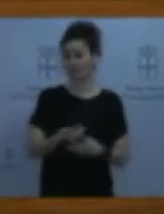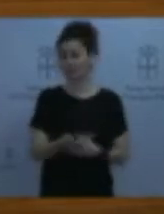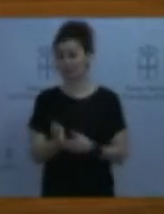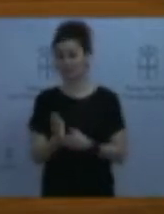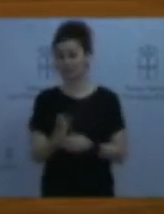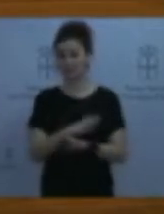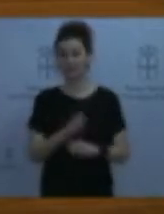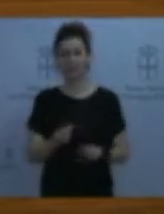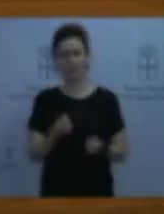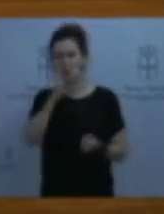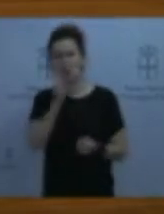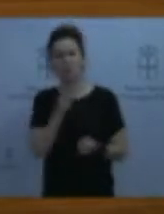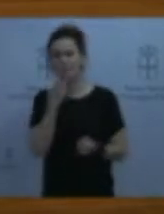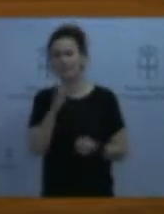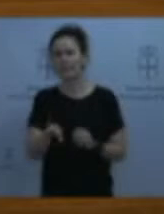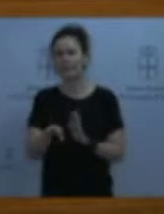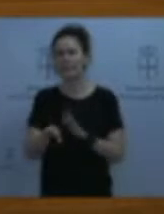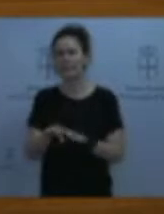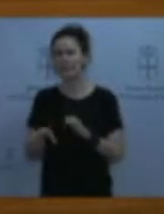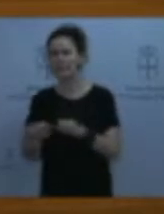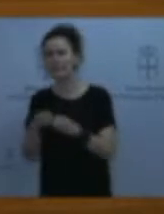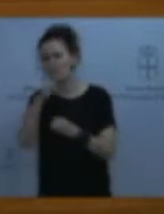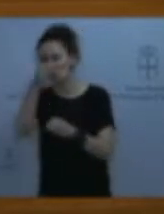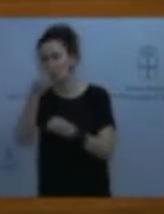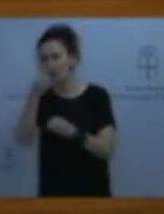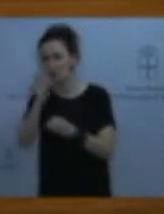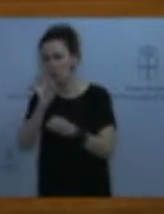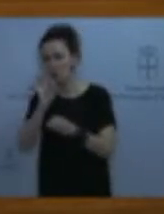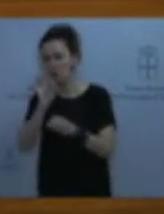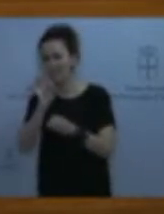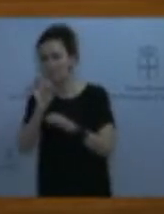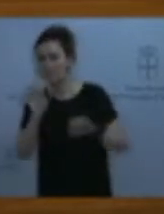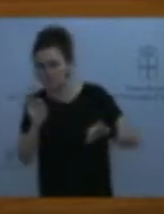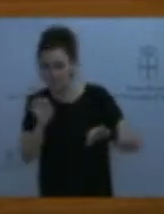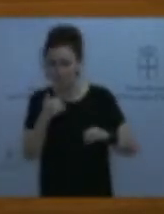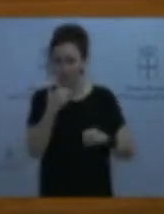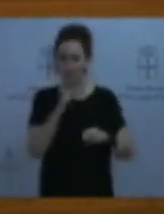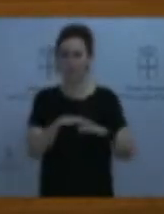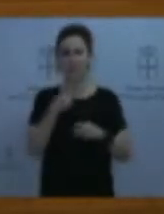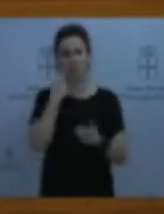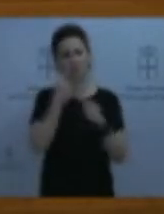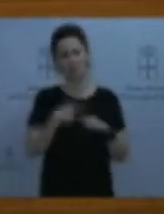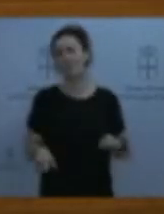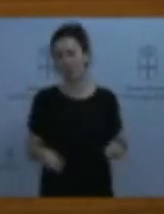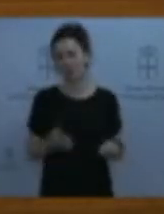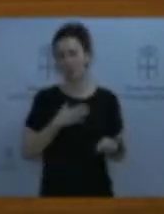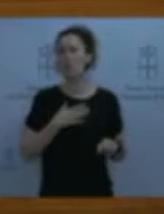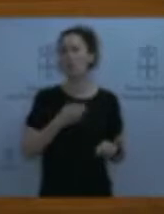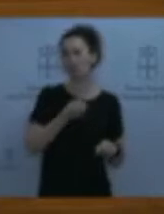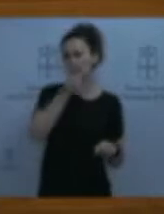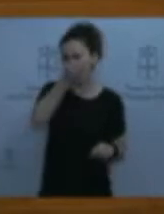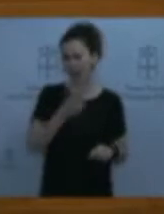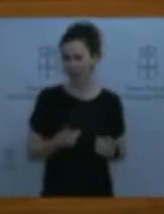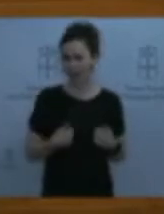más distinguirles, ustedes tienen que sacar de cuando en cuando un espantajo que permita jugar a la diferenciación electoral, para que